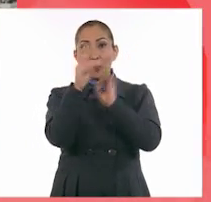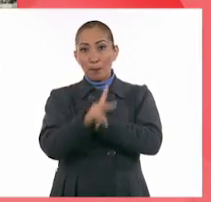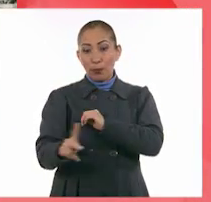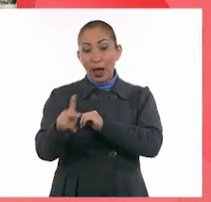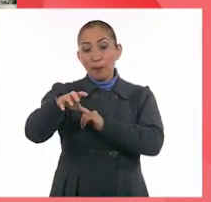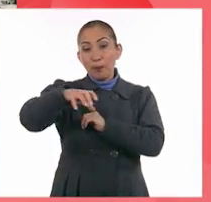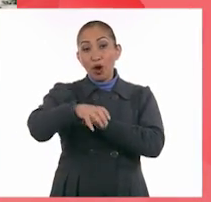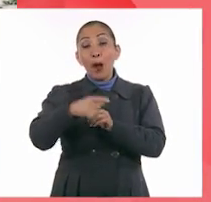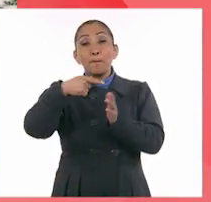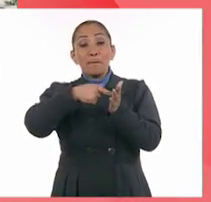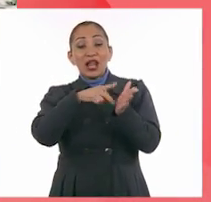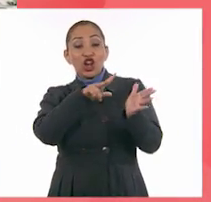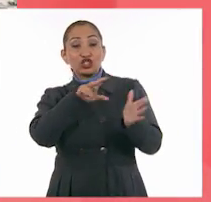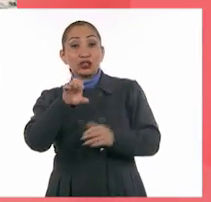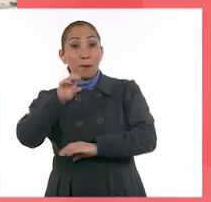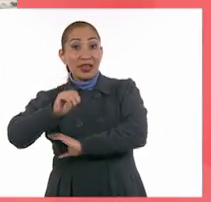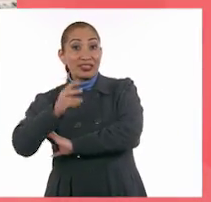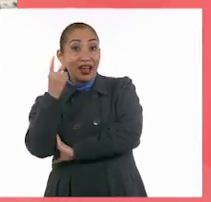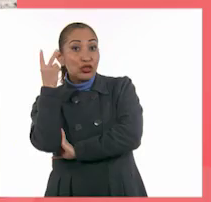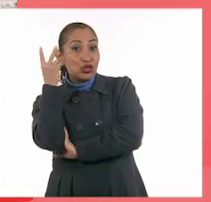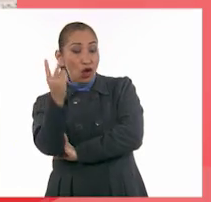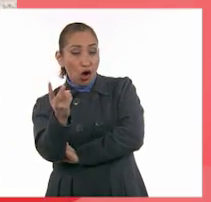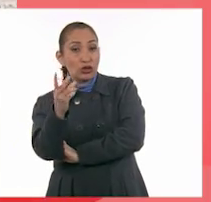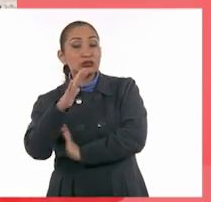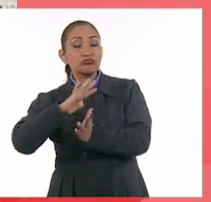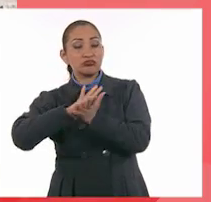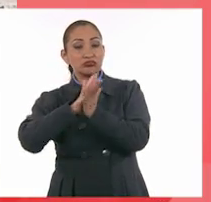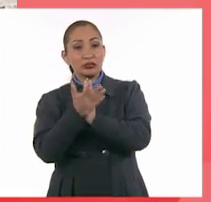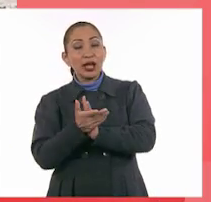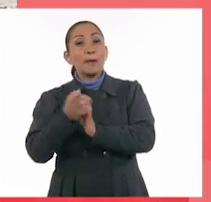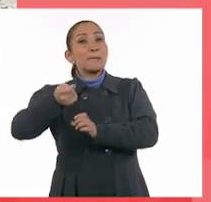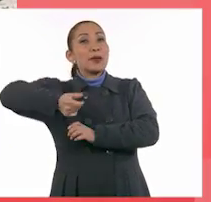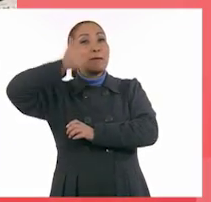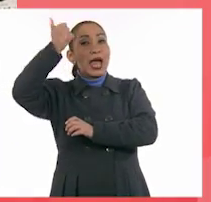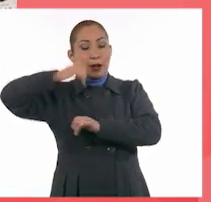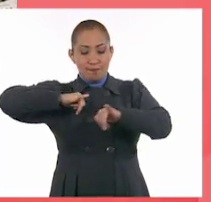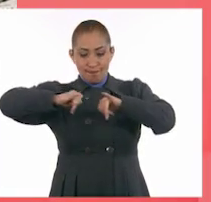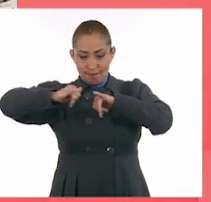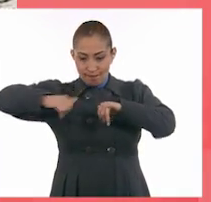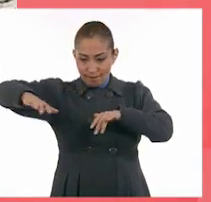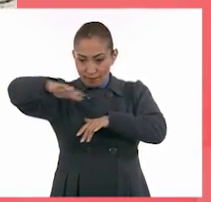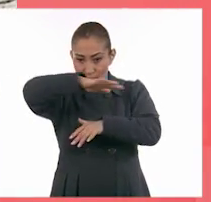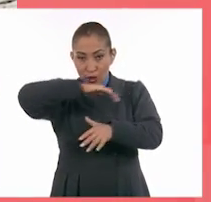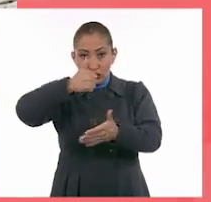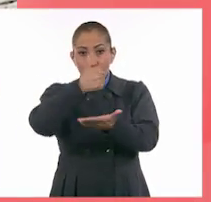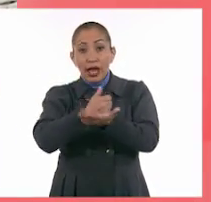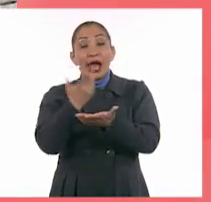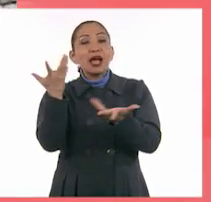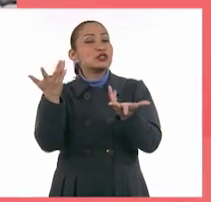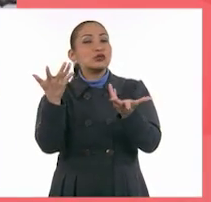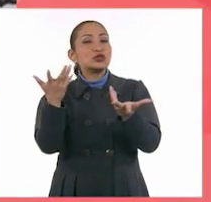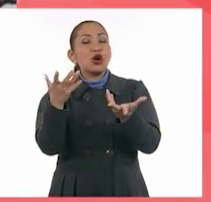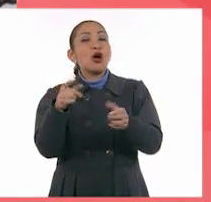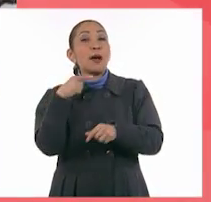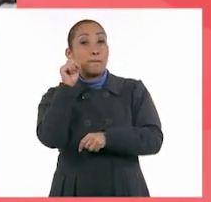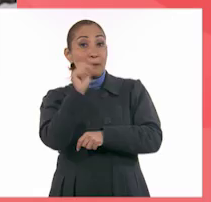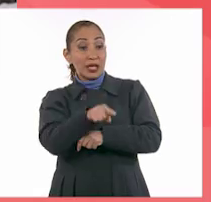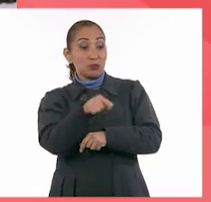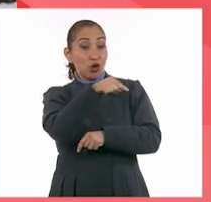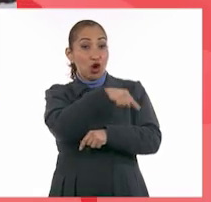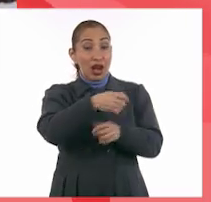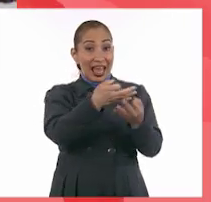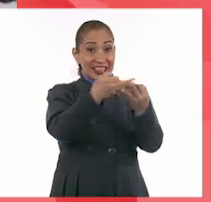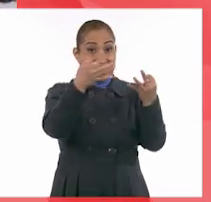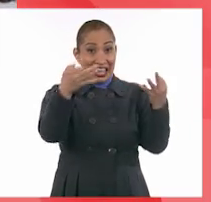pueblo y para 1892 se traza el primer plano urbano. Esto se llevó a cabo a raíz de que